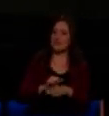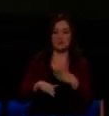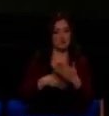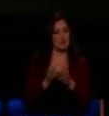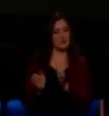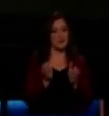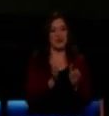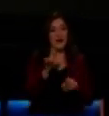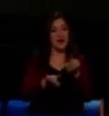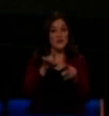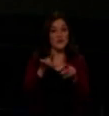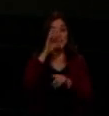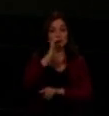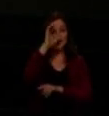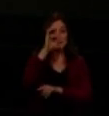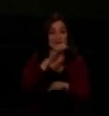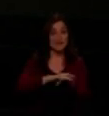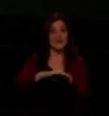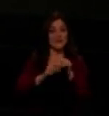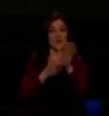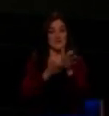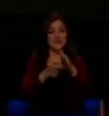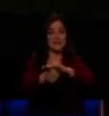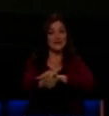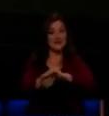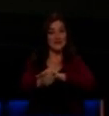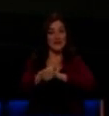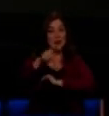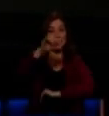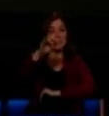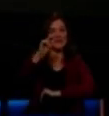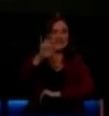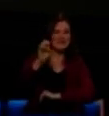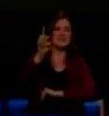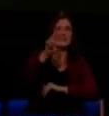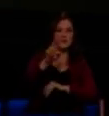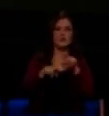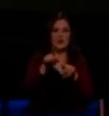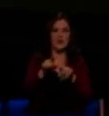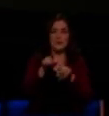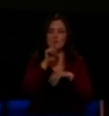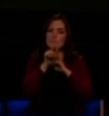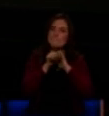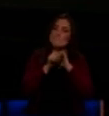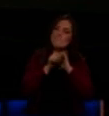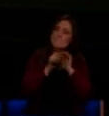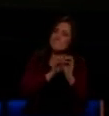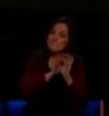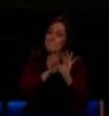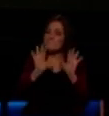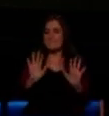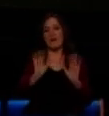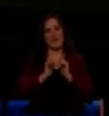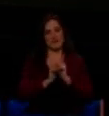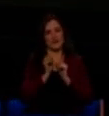Tenemos algunos artistas invitados, entre ellos el galapagueño John Peter, entre otros. No quisiéramos adelantarles mucho más para